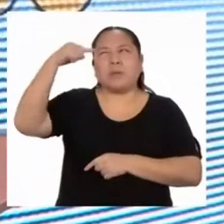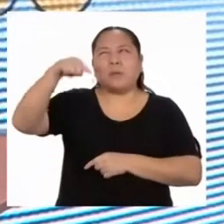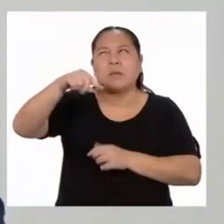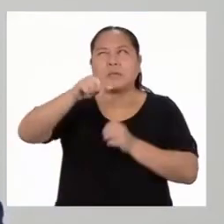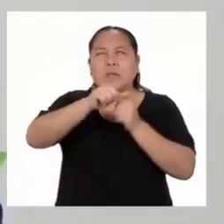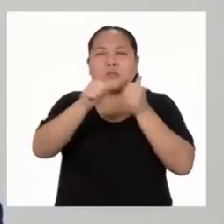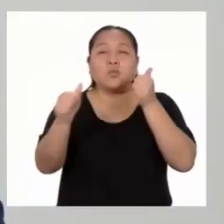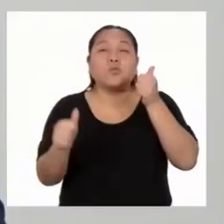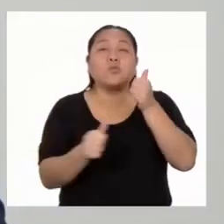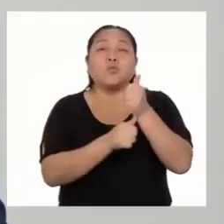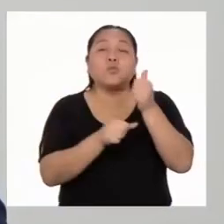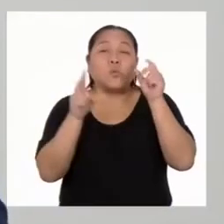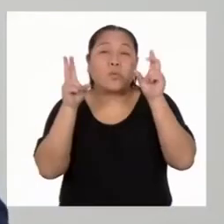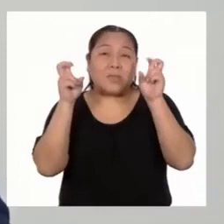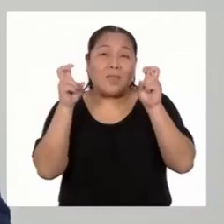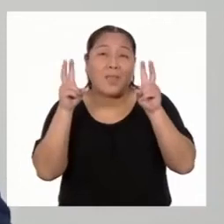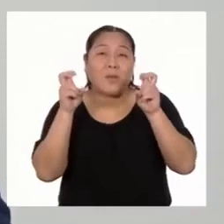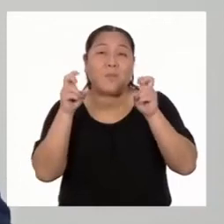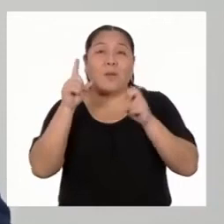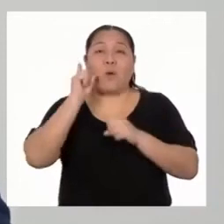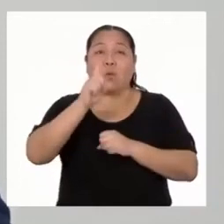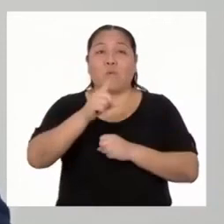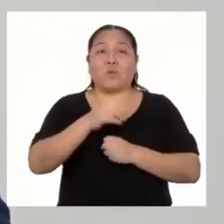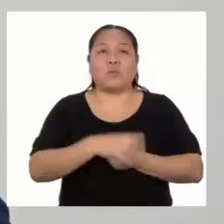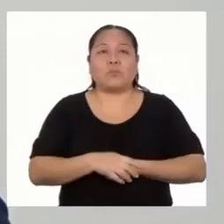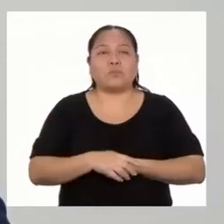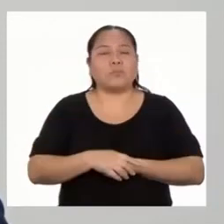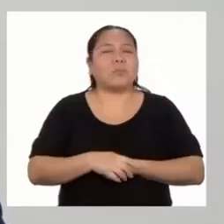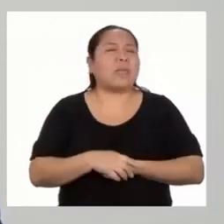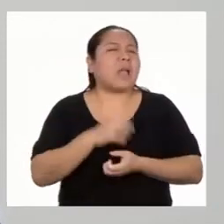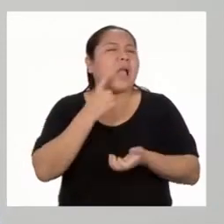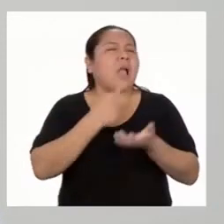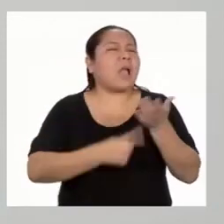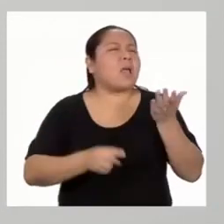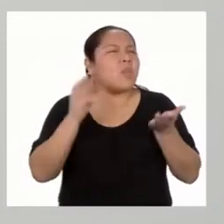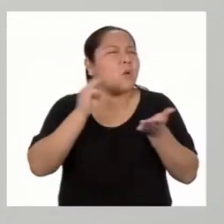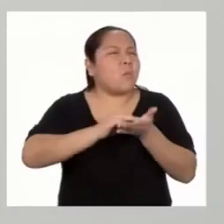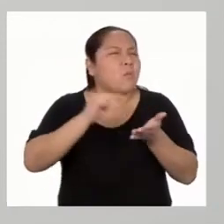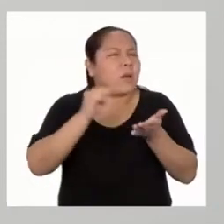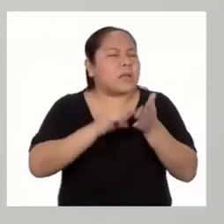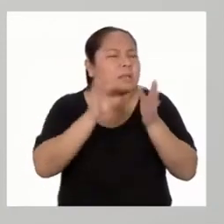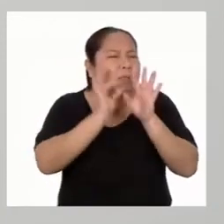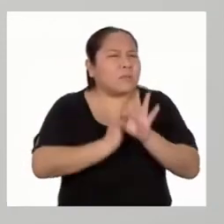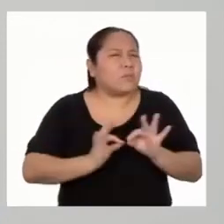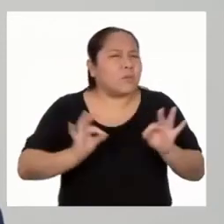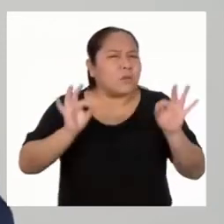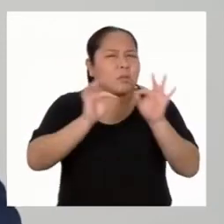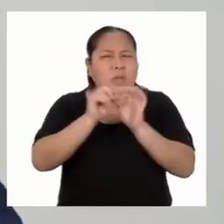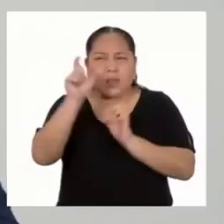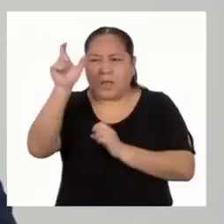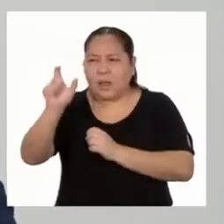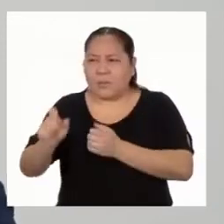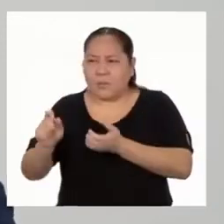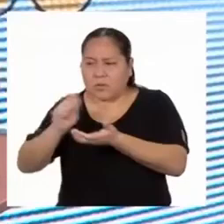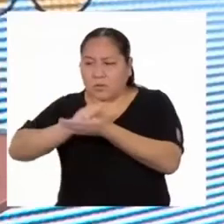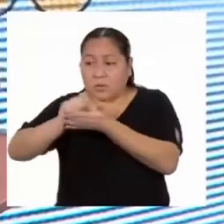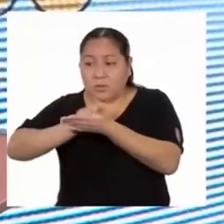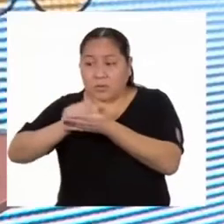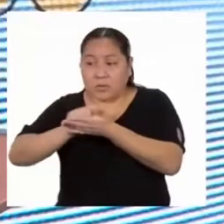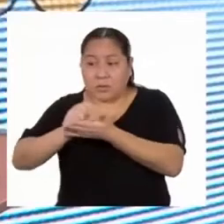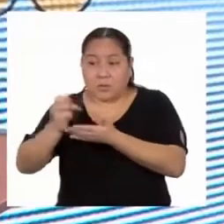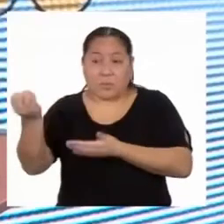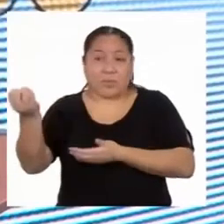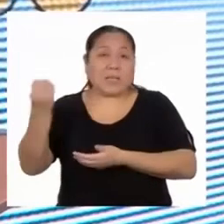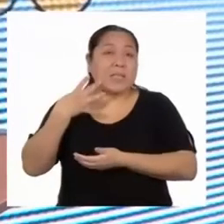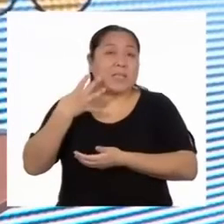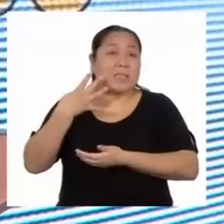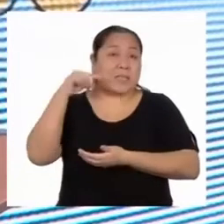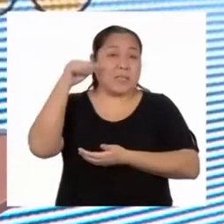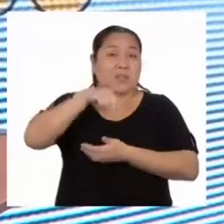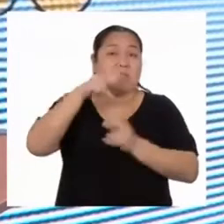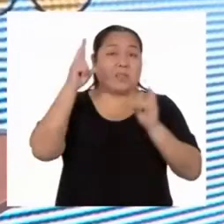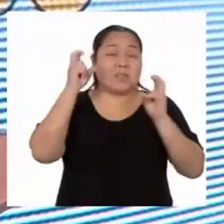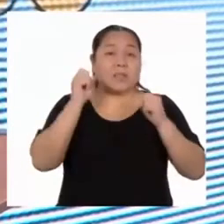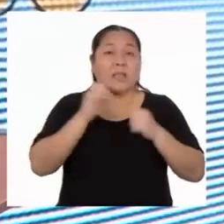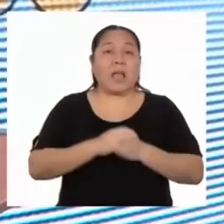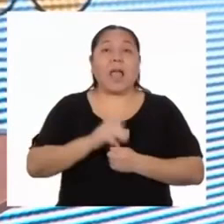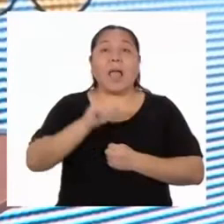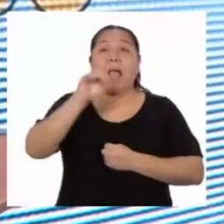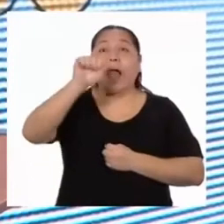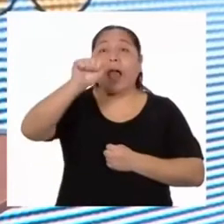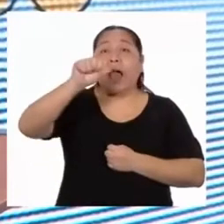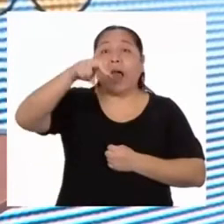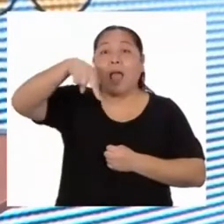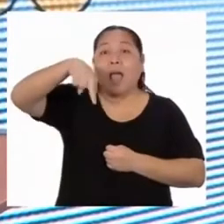subtema 1. ¿Qué es lo más importante que el autor me está diciendo sobre el tema? La ANA